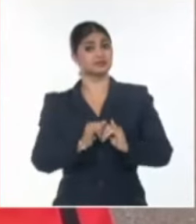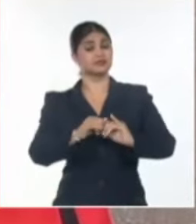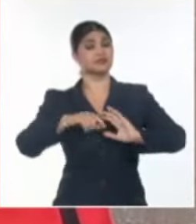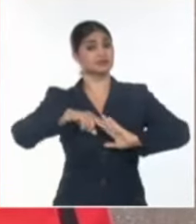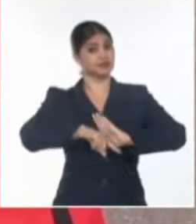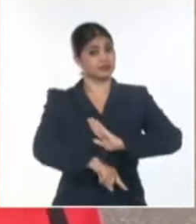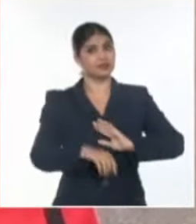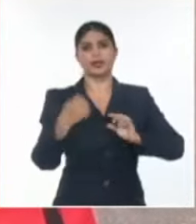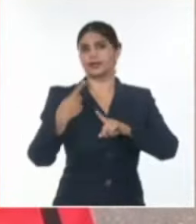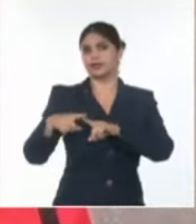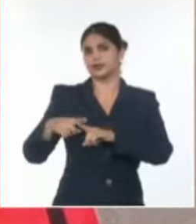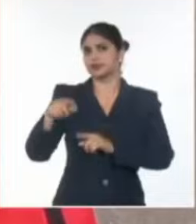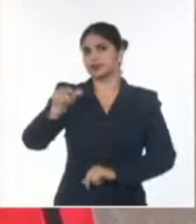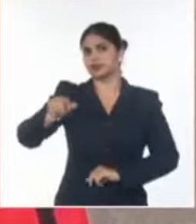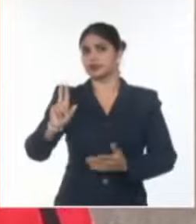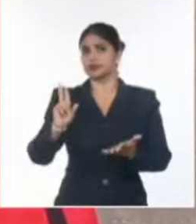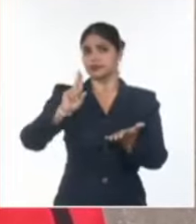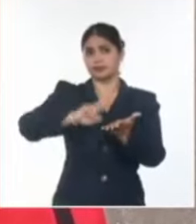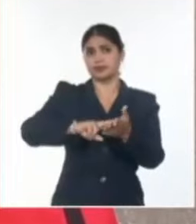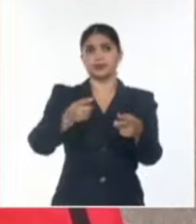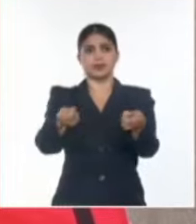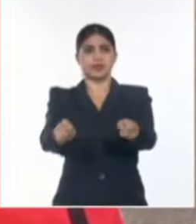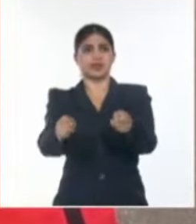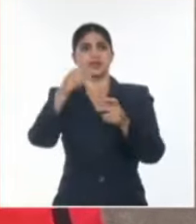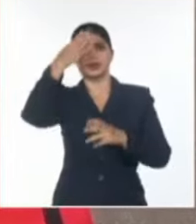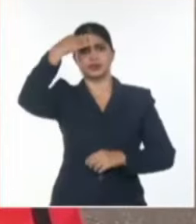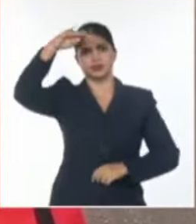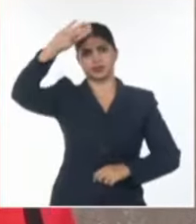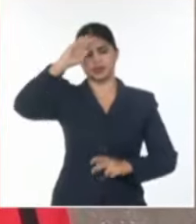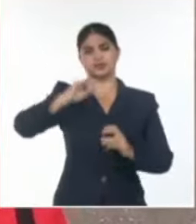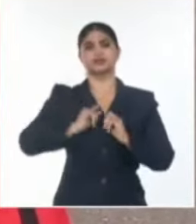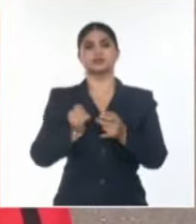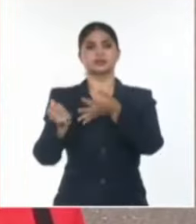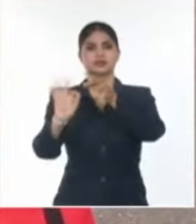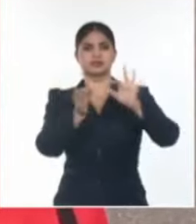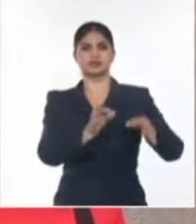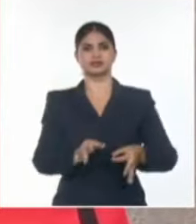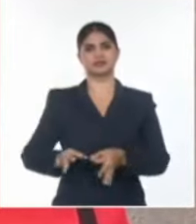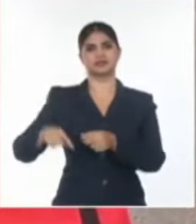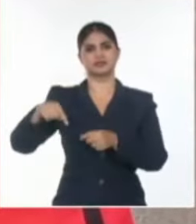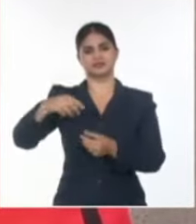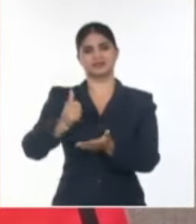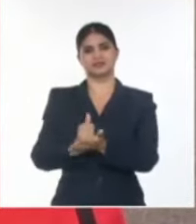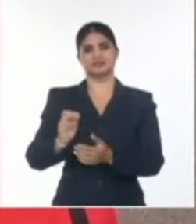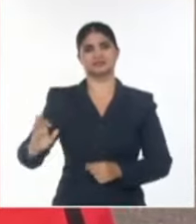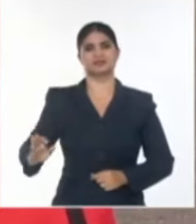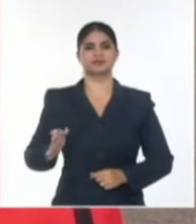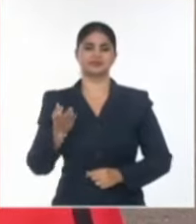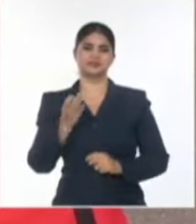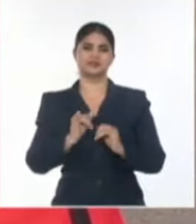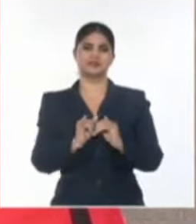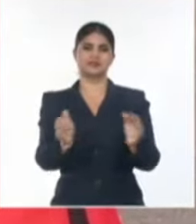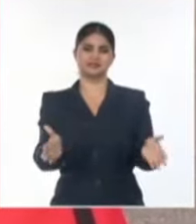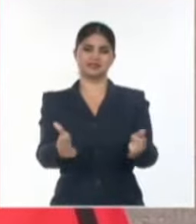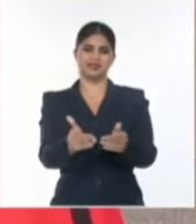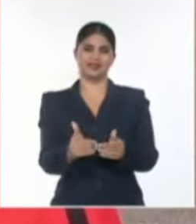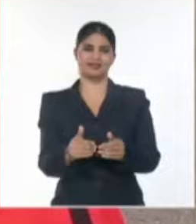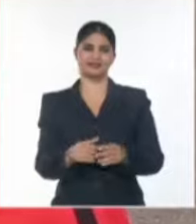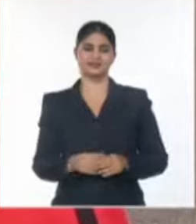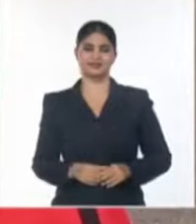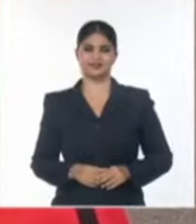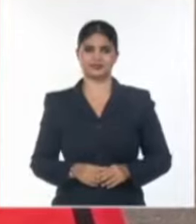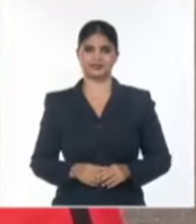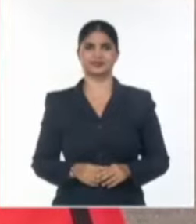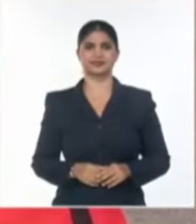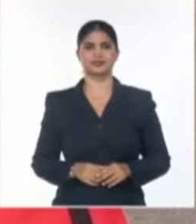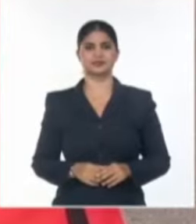declaraciones de los integrantes de la radio cubana que van a transmitir los Juegos Olímpicos desde aquí, desde París. Nos despedimos, hasta un próximo encuentro y devolvemos la